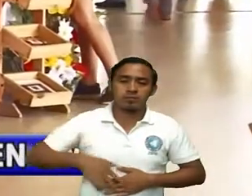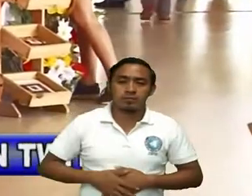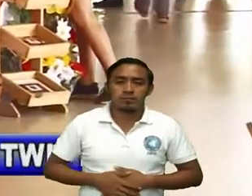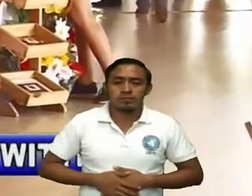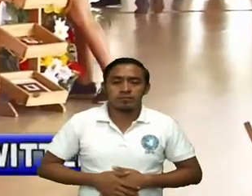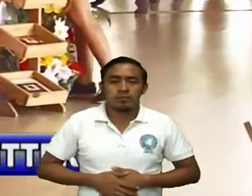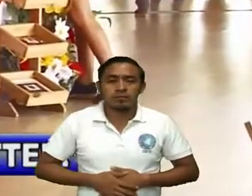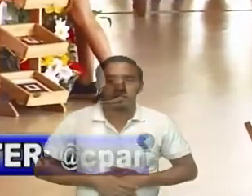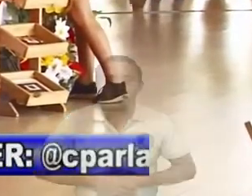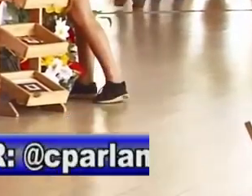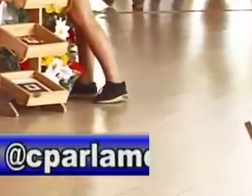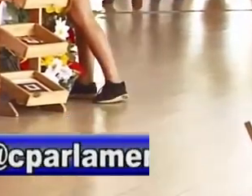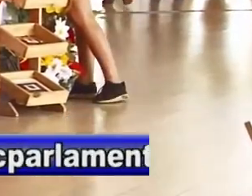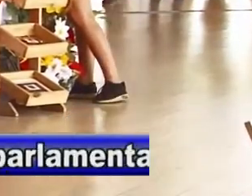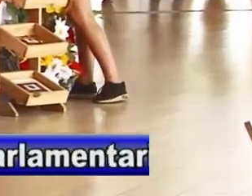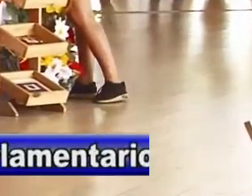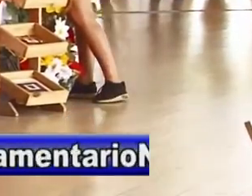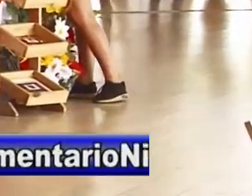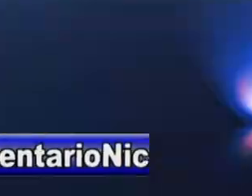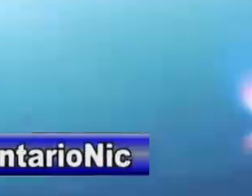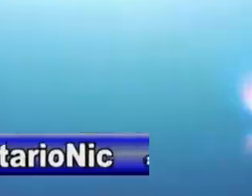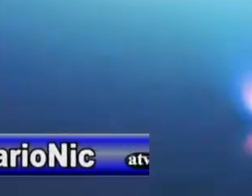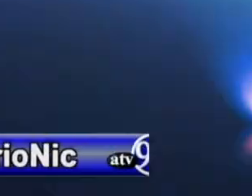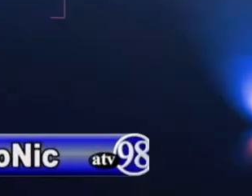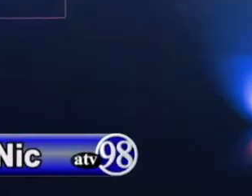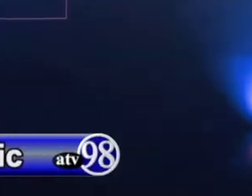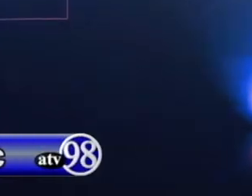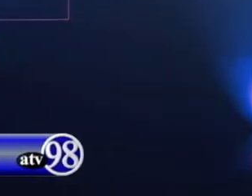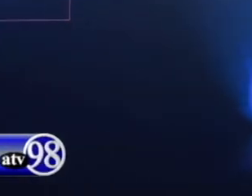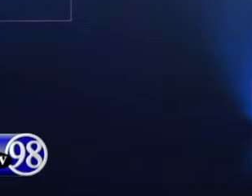parlamentario Jonathan Castro.